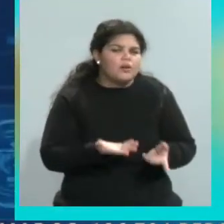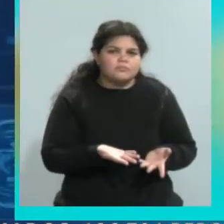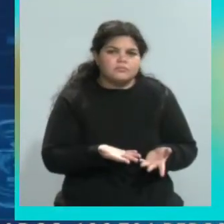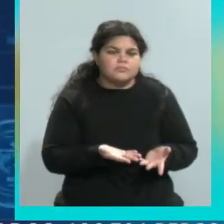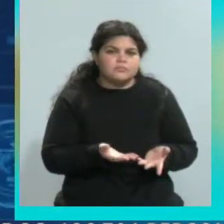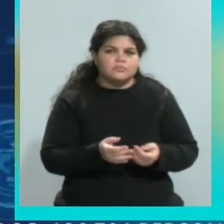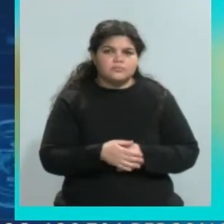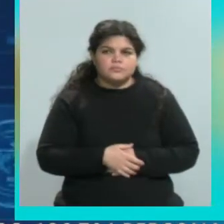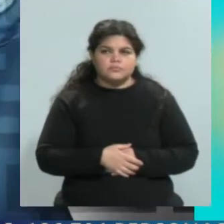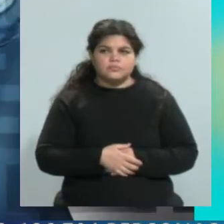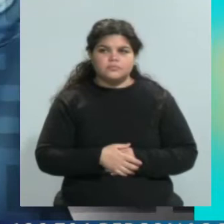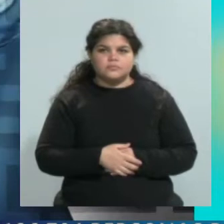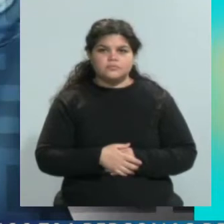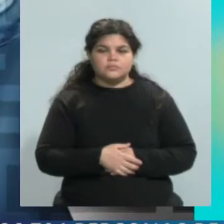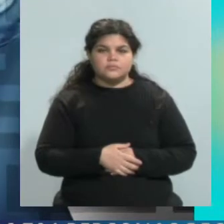Bueno,